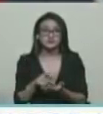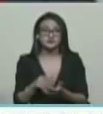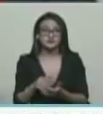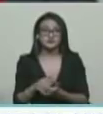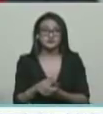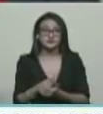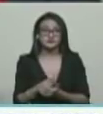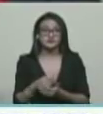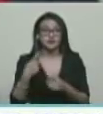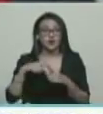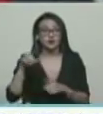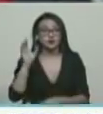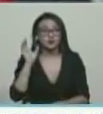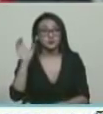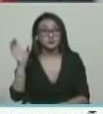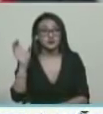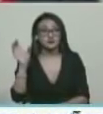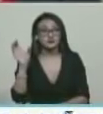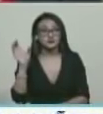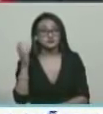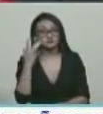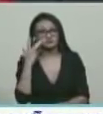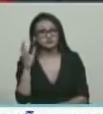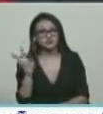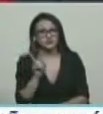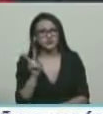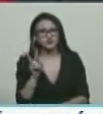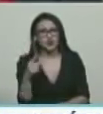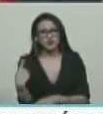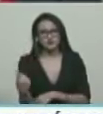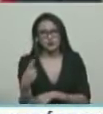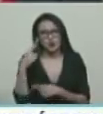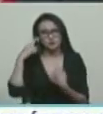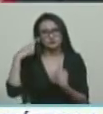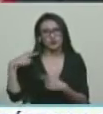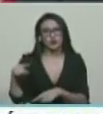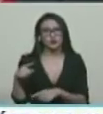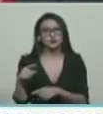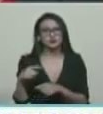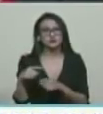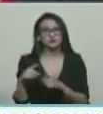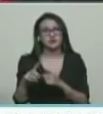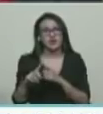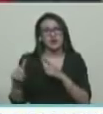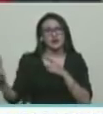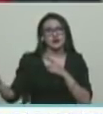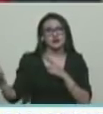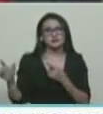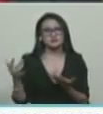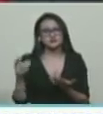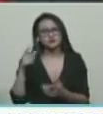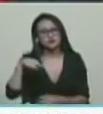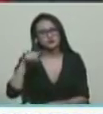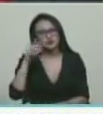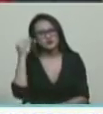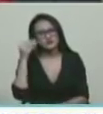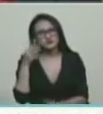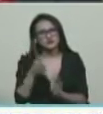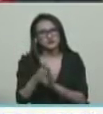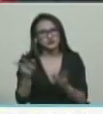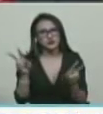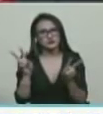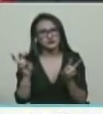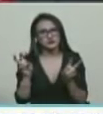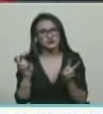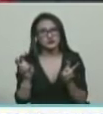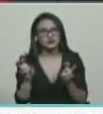desde el exterior se ha hecho ver a Venezuela de que está sola, de que está aislada. Nos gustaría conocer su interpretación en torno a que